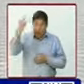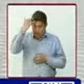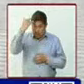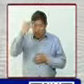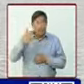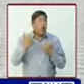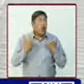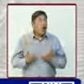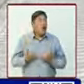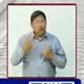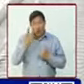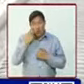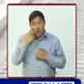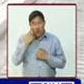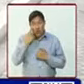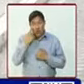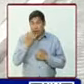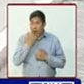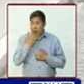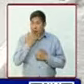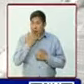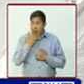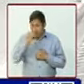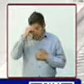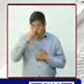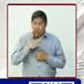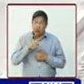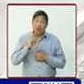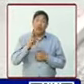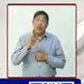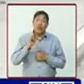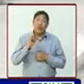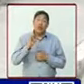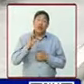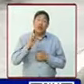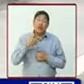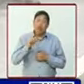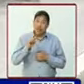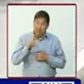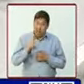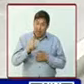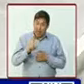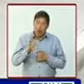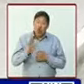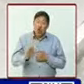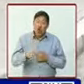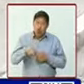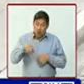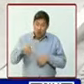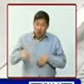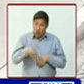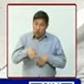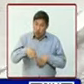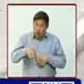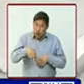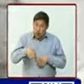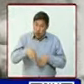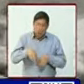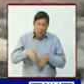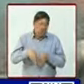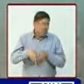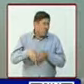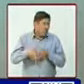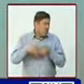Alto, pues hoy queremos conocer el caso que está atravesando el señor Richard. Las varices lo tienen bastante afligido. Vamos a conocer su